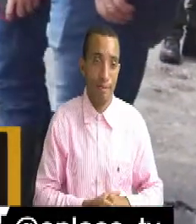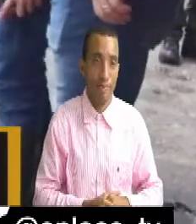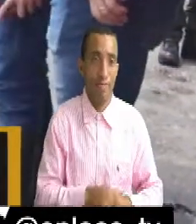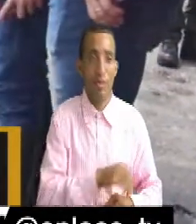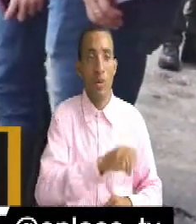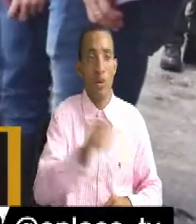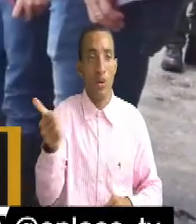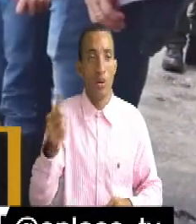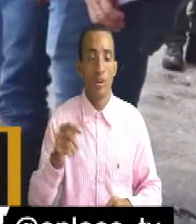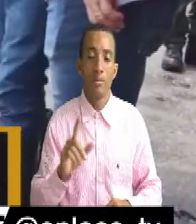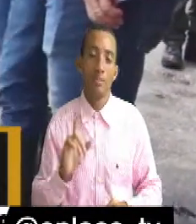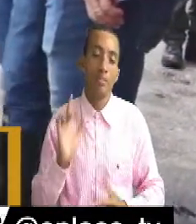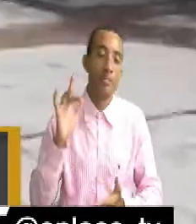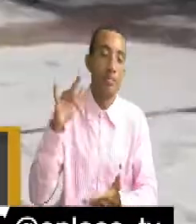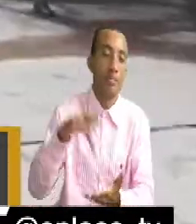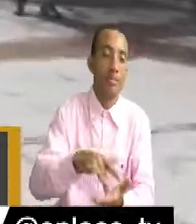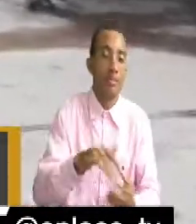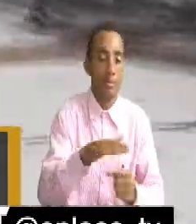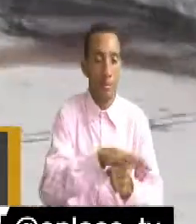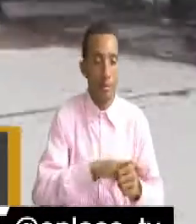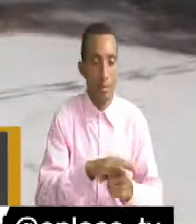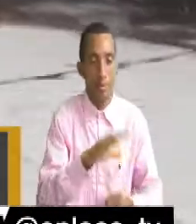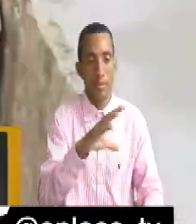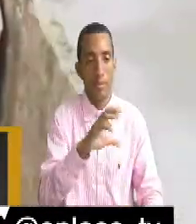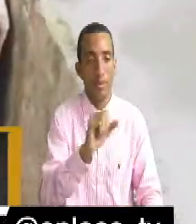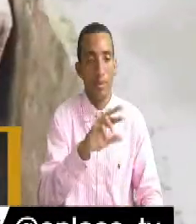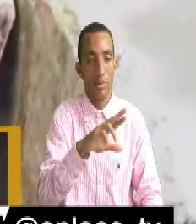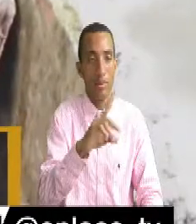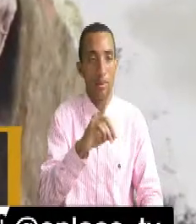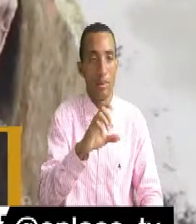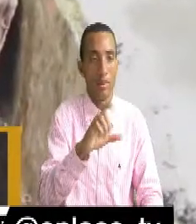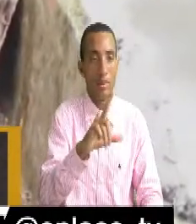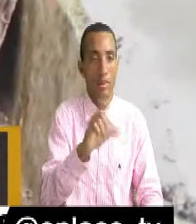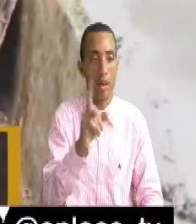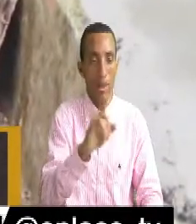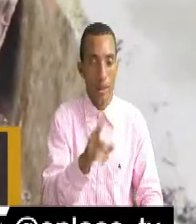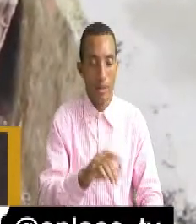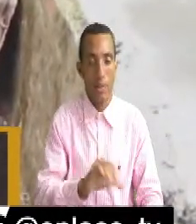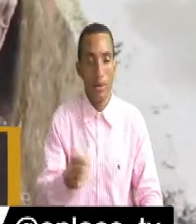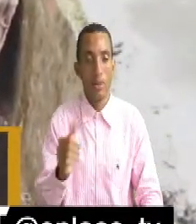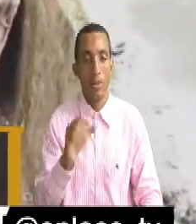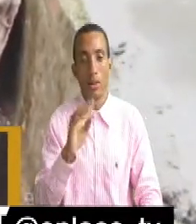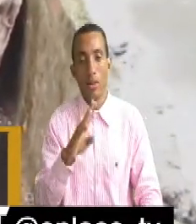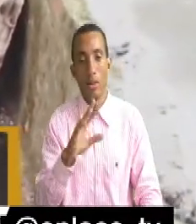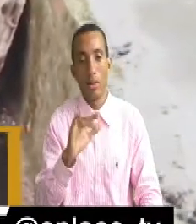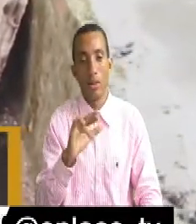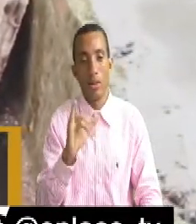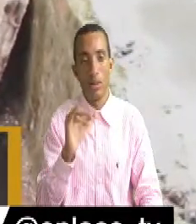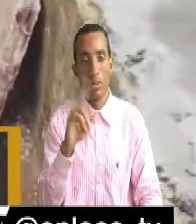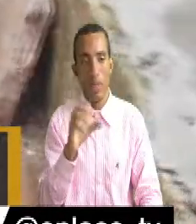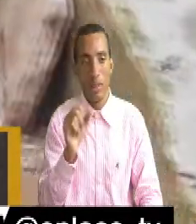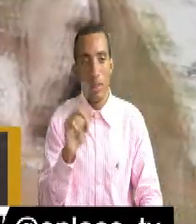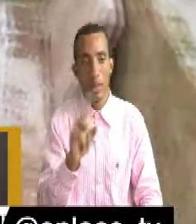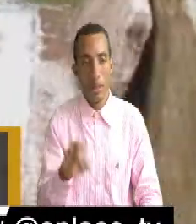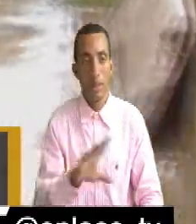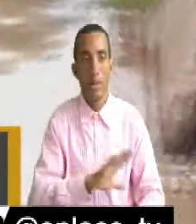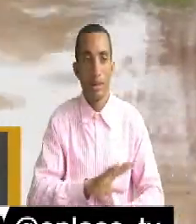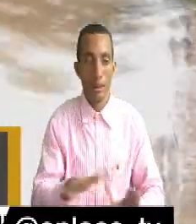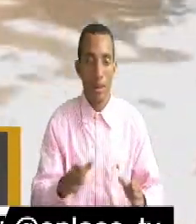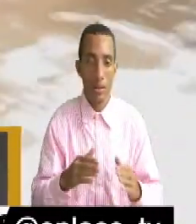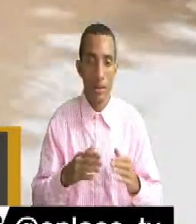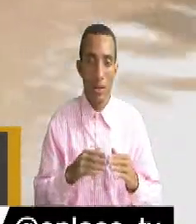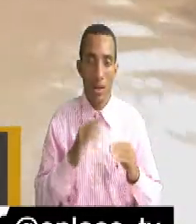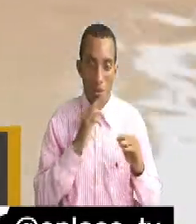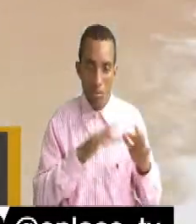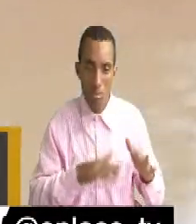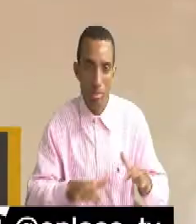zonas inspeccionadas fueron el barrio Cardales y Brisas del Arenal en la Comuna 1, donde el río Magdalena ya comenzó a hacer estragos. En un trabajo conjunto